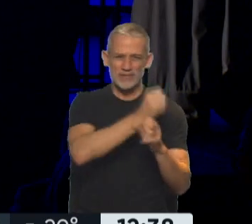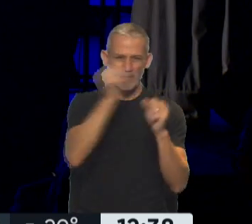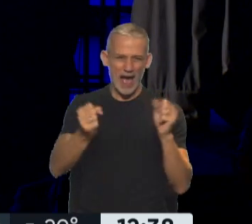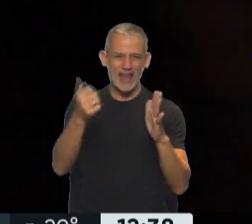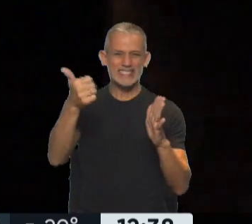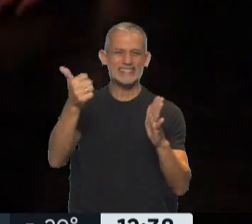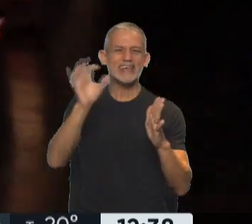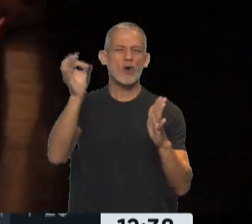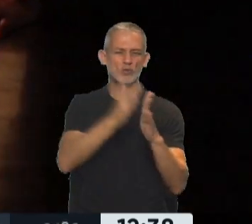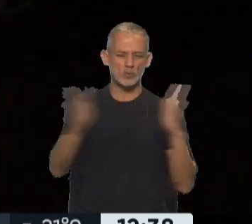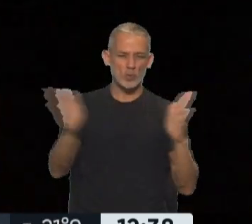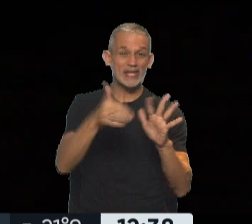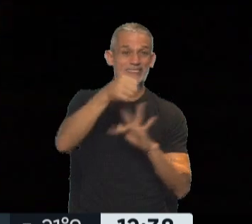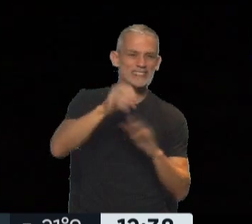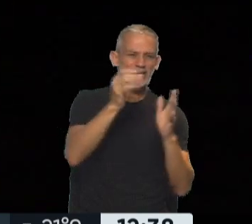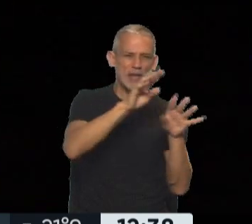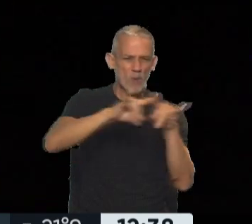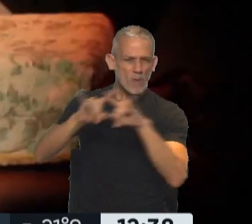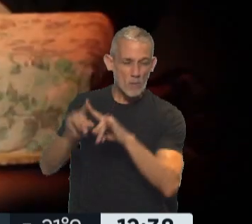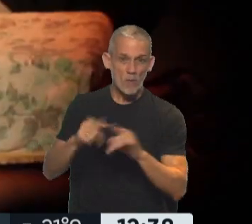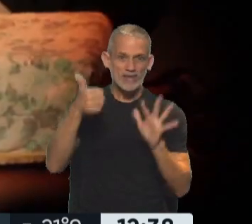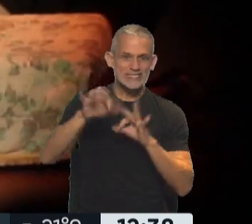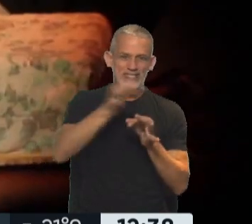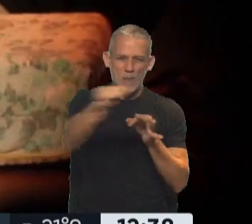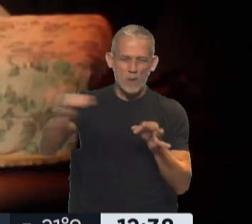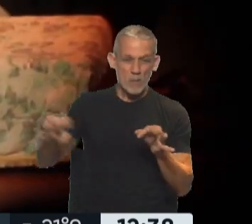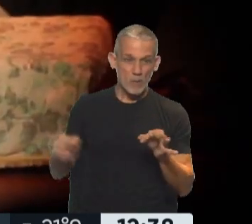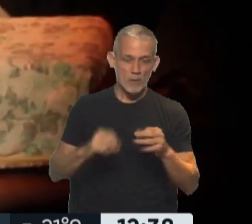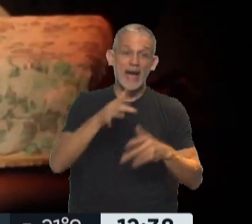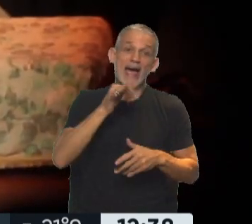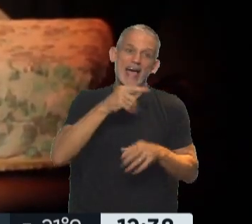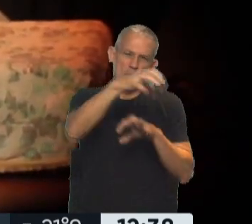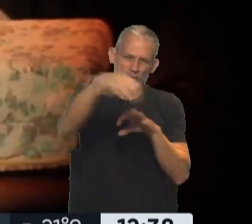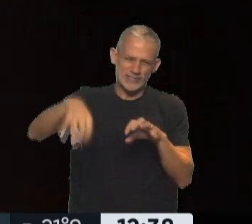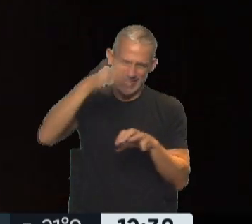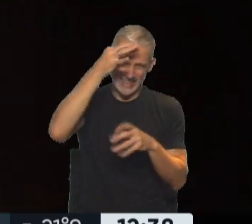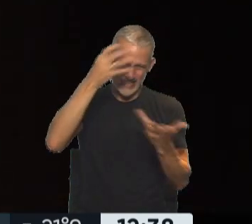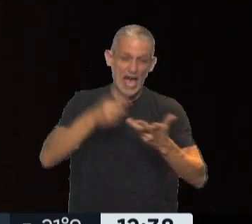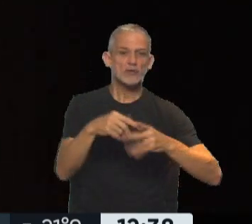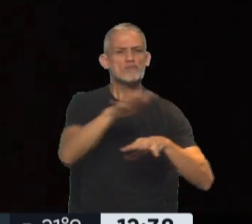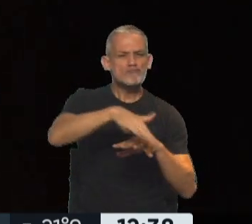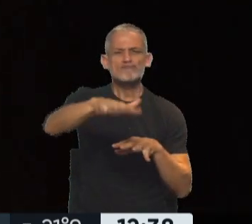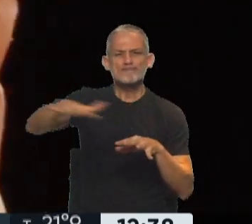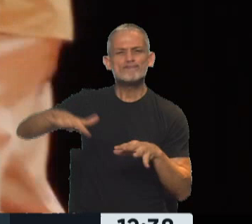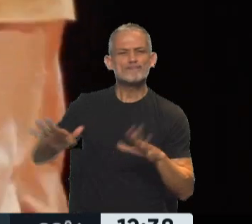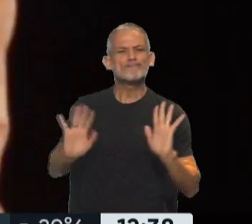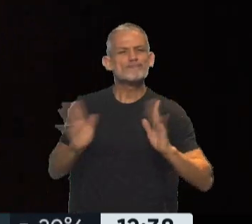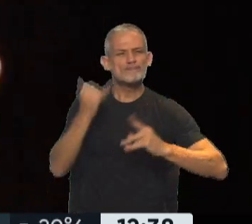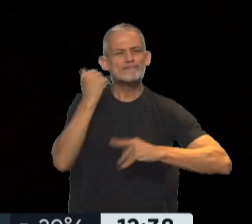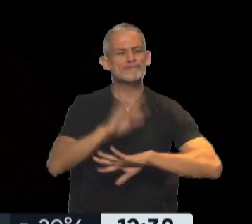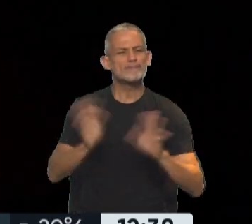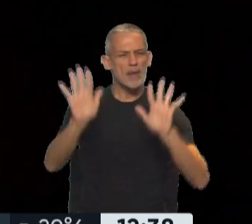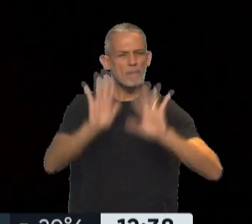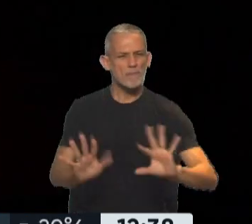Serán 60 obras en 30 localidades. Nosotros tenemos 14 salas teatrales y obviamente distintos espacios, porque hemos